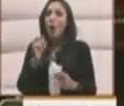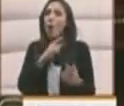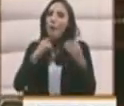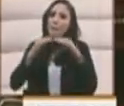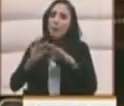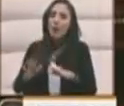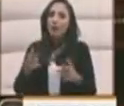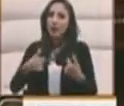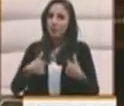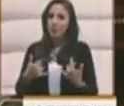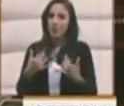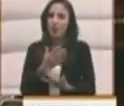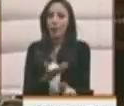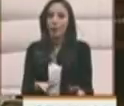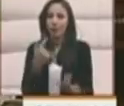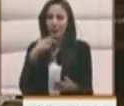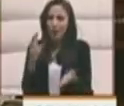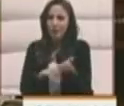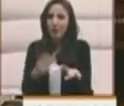Nicolás Maduro. Esa es la verdad.